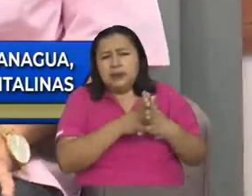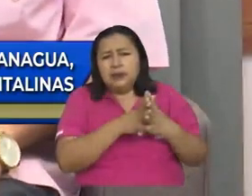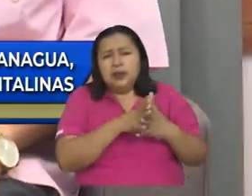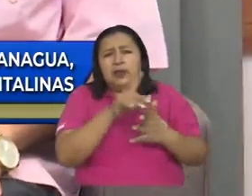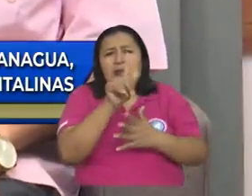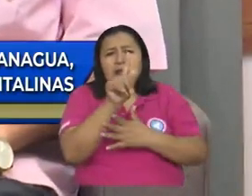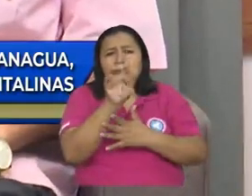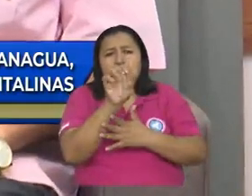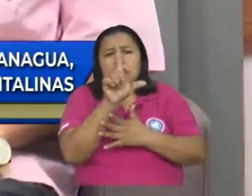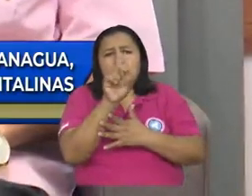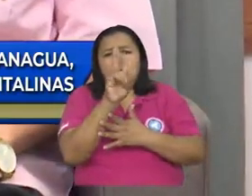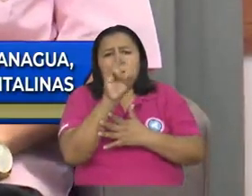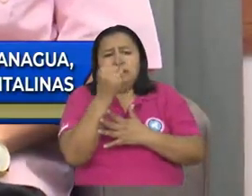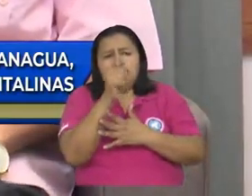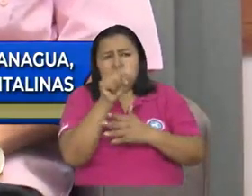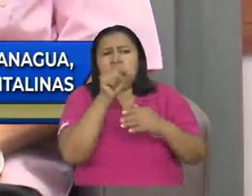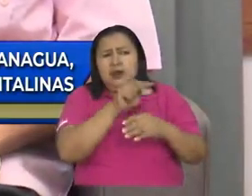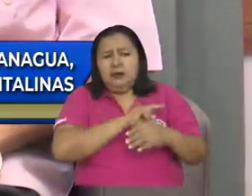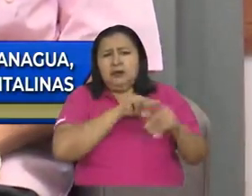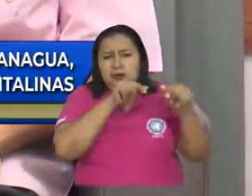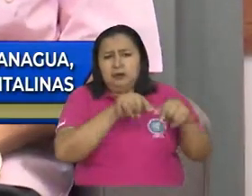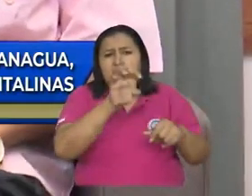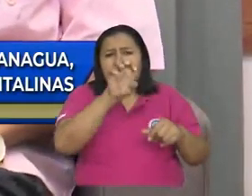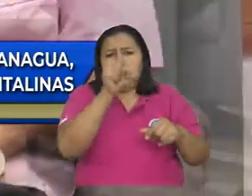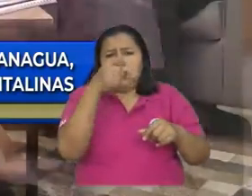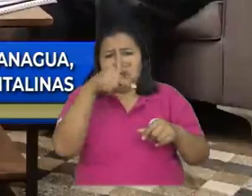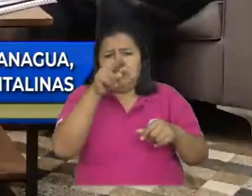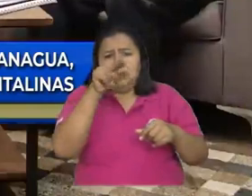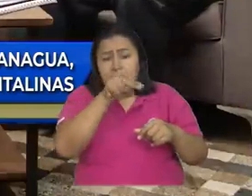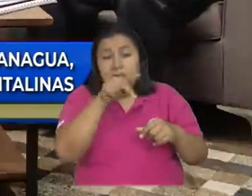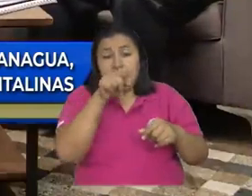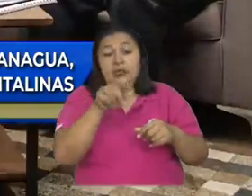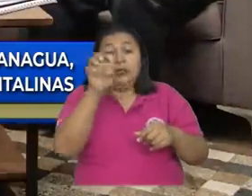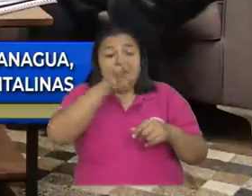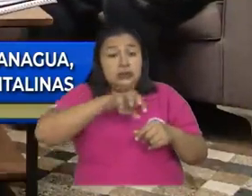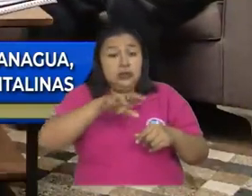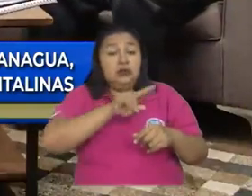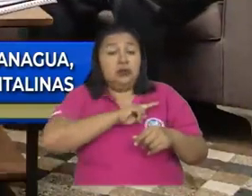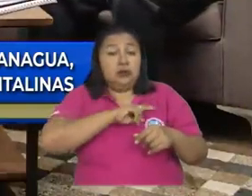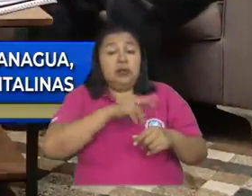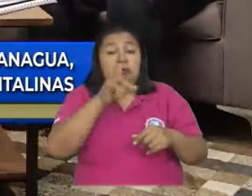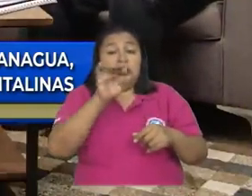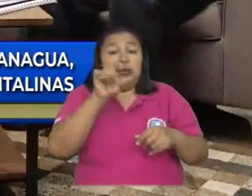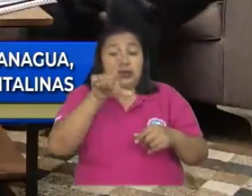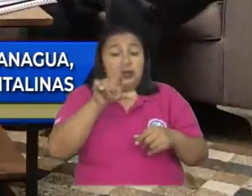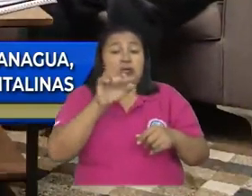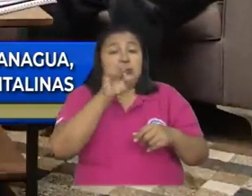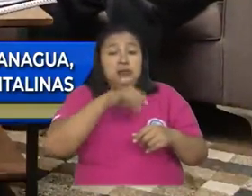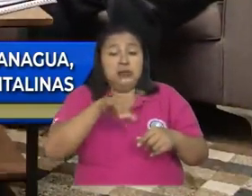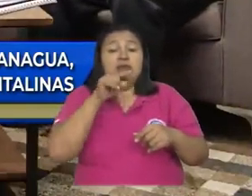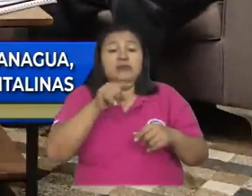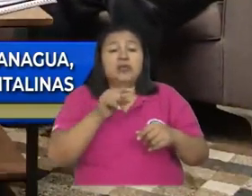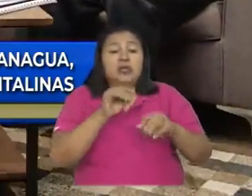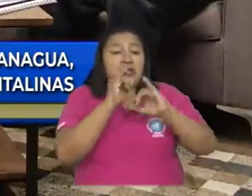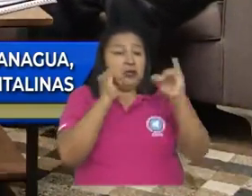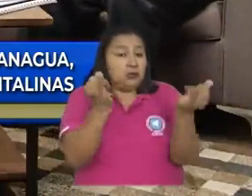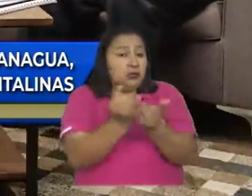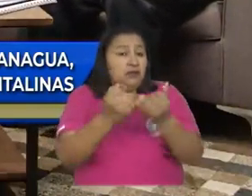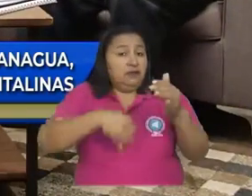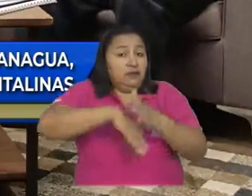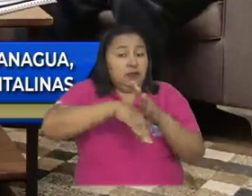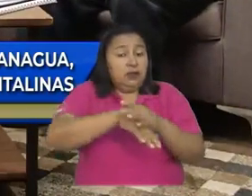Televisa ha venido a transmitir muchas veces, y ESPN y Fox también, a Estelí, cuando hay partidos del Real Estelí en fútbol internacional, cuando hay